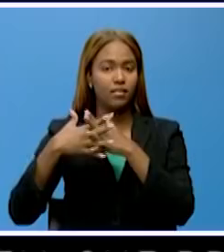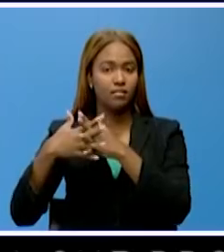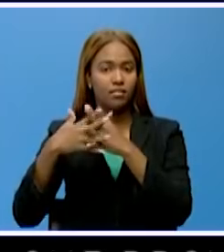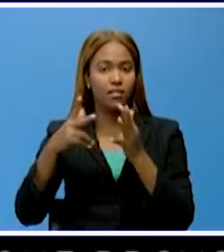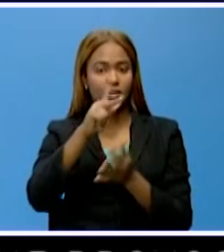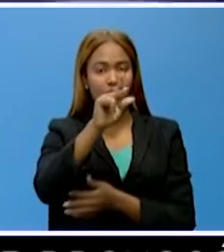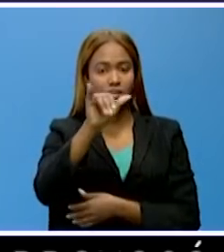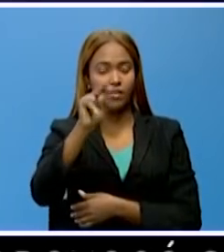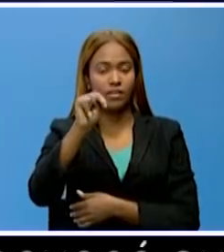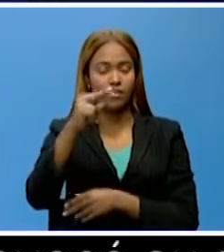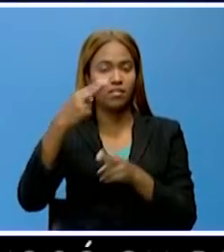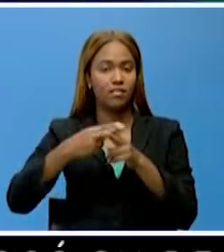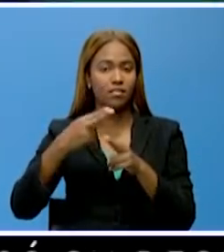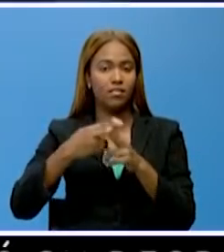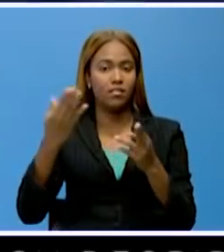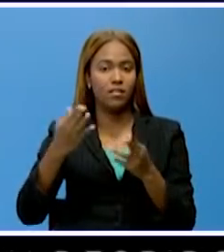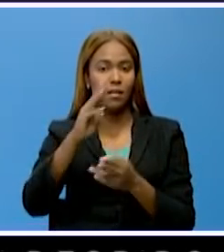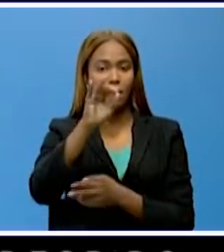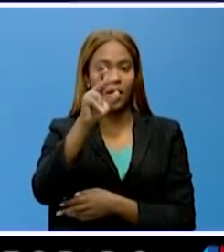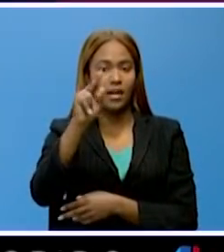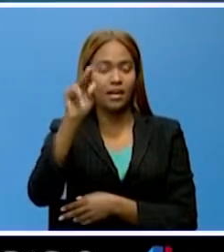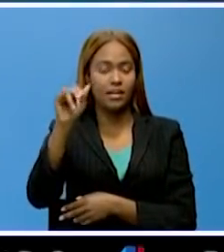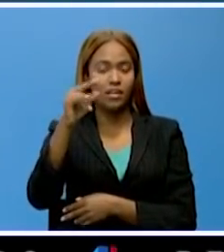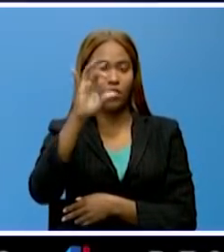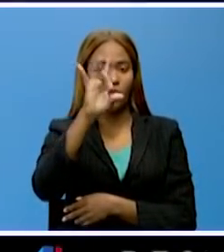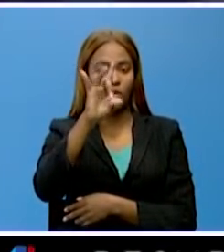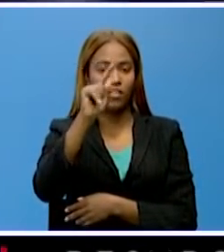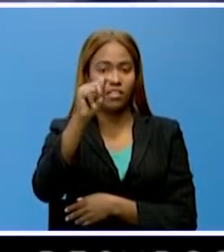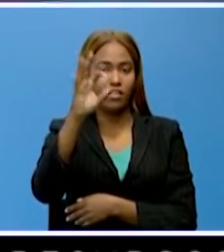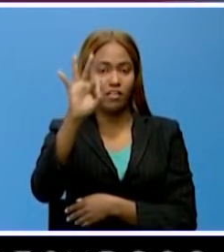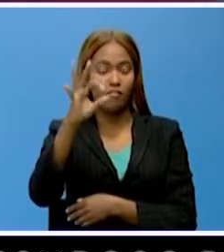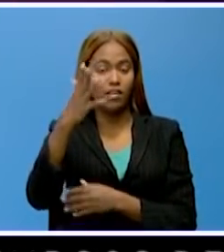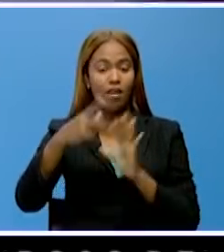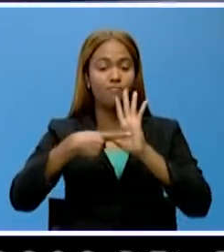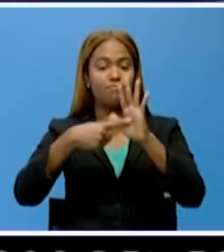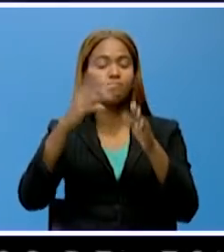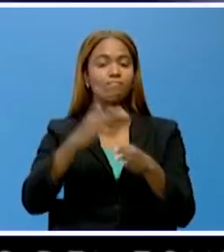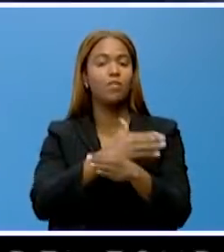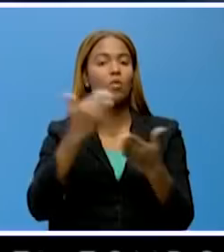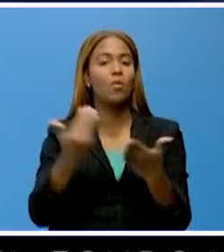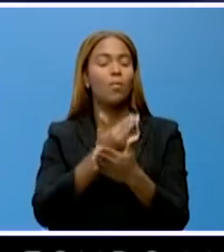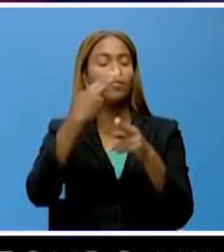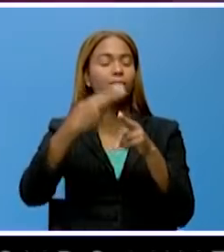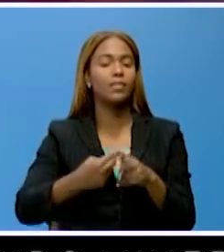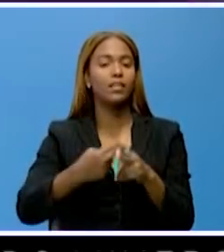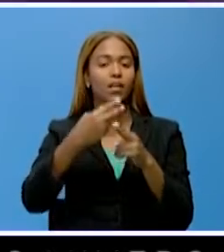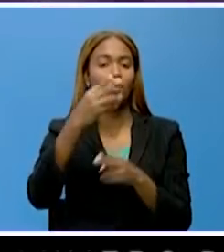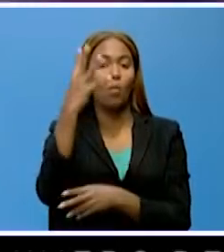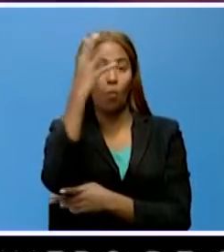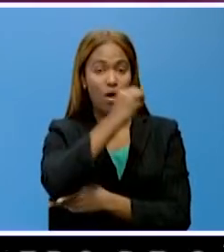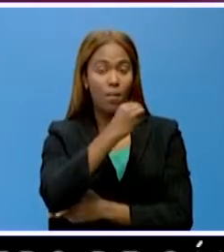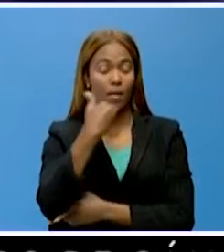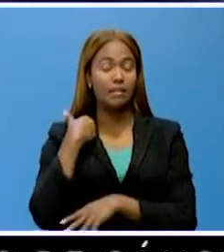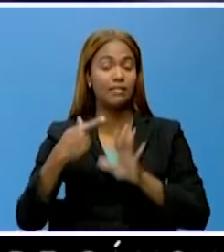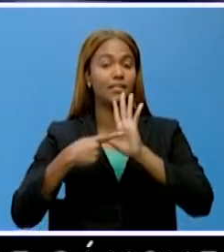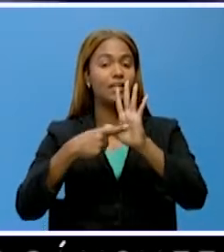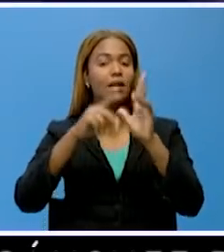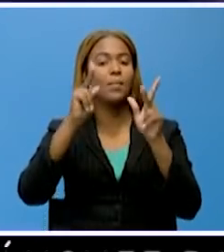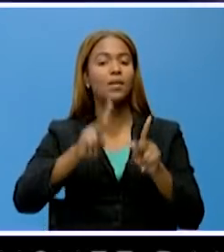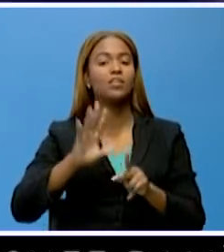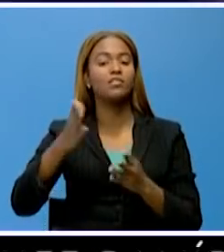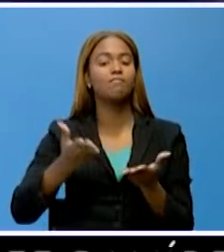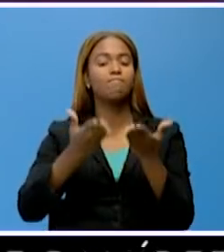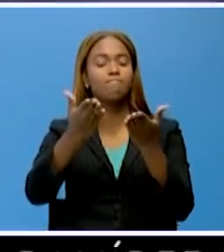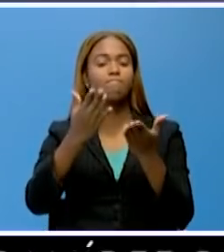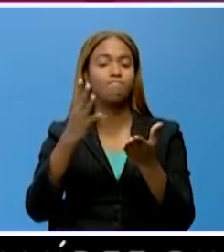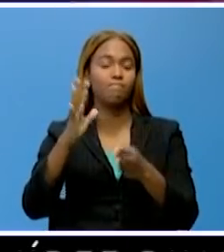Kelvin Mali, mejor conocido como Mali 8TF, lanzó el video musical de su nuevo sencillo denominado Guapo, donde les presenta al público su